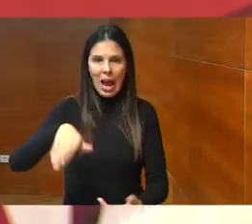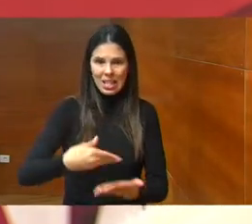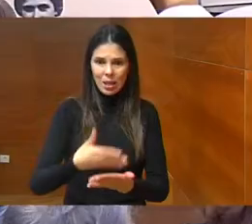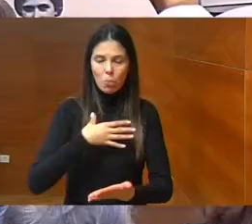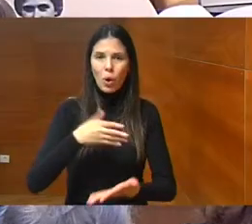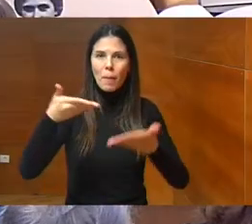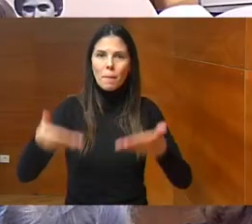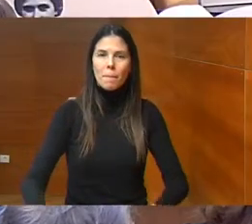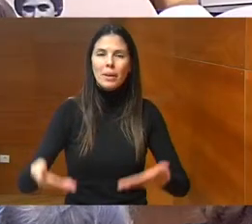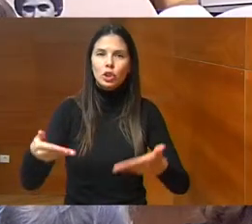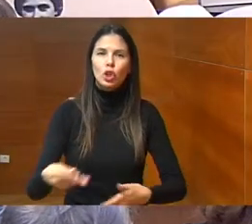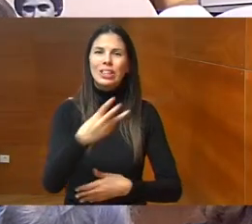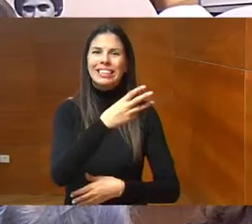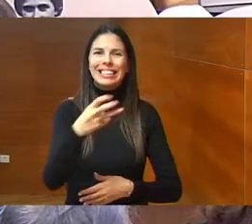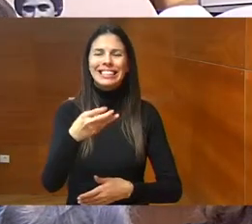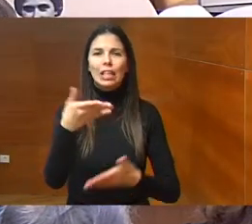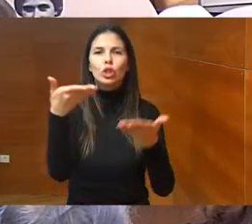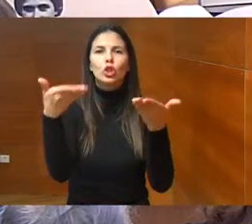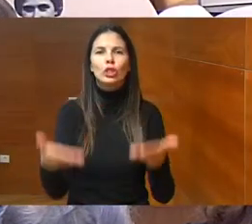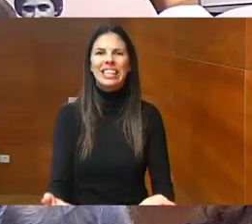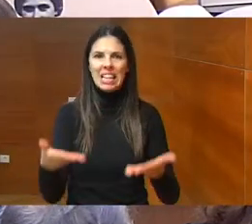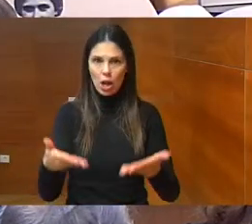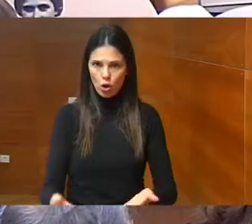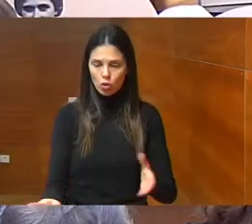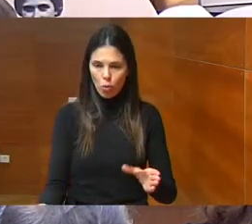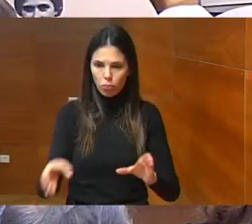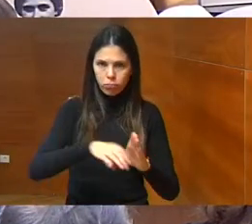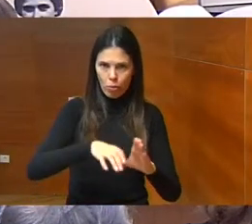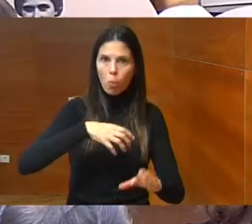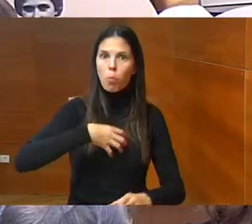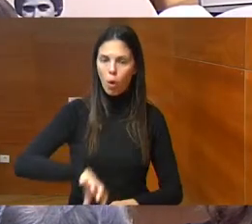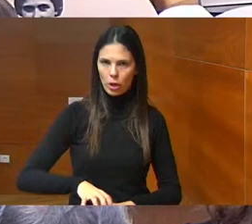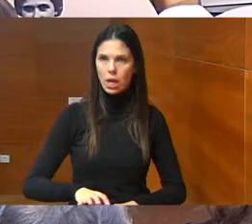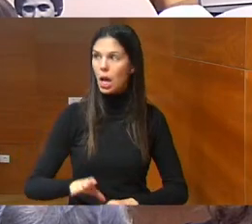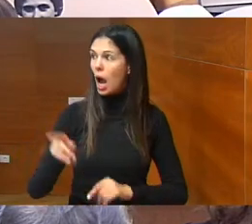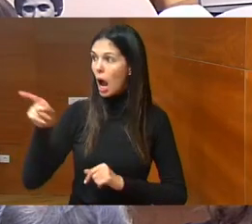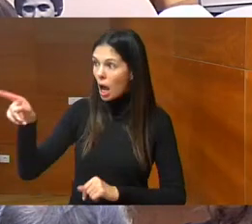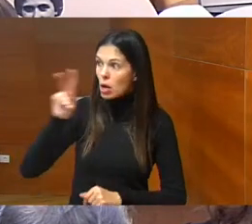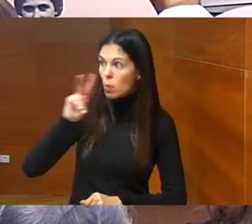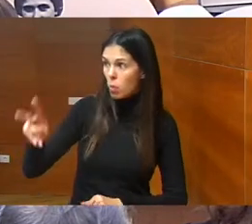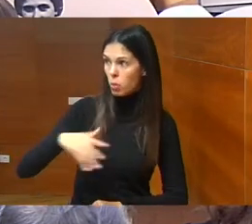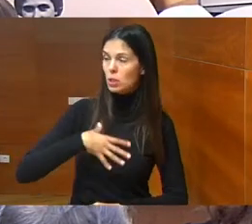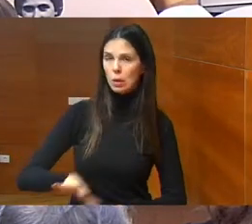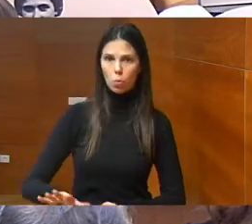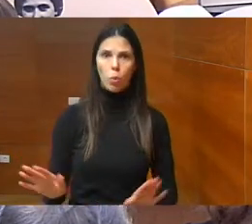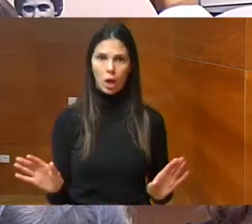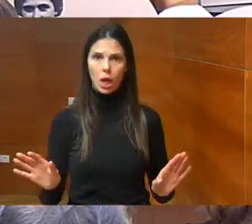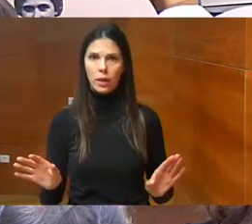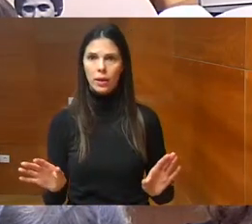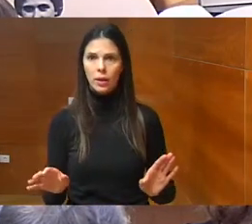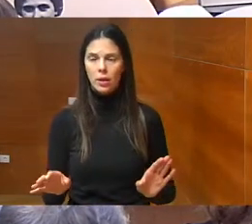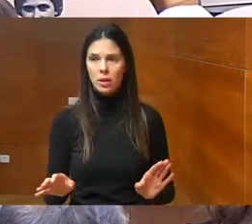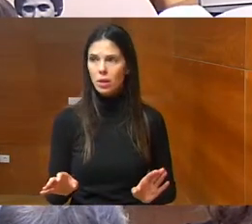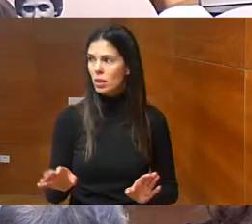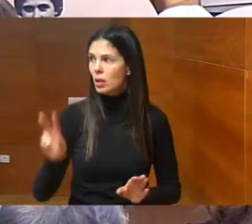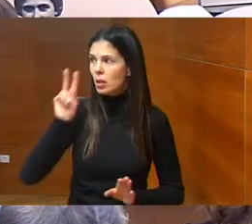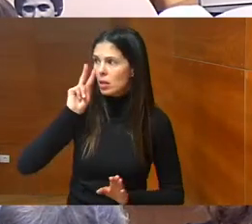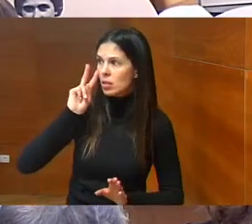una de 300 kilos y aquí se puede ver quiero decir estamos viendo no